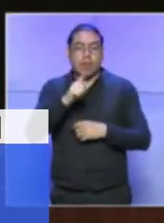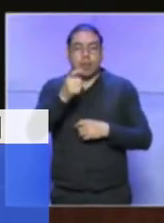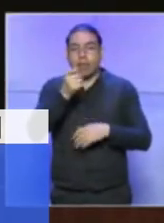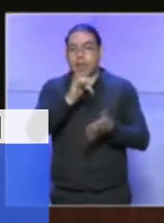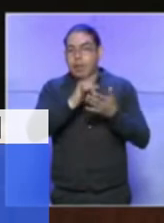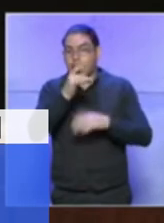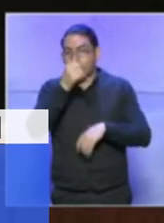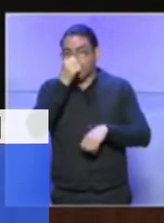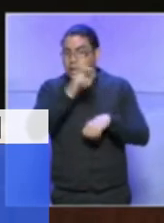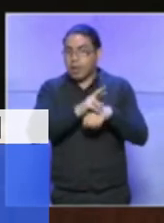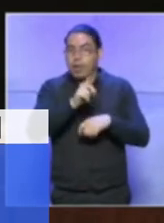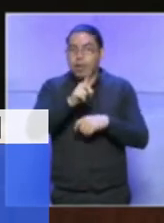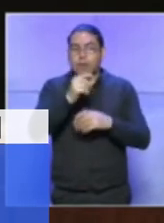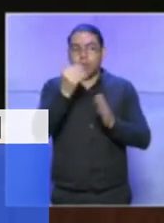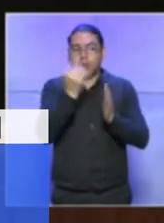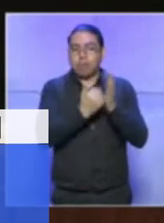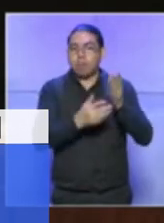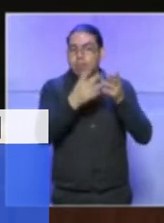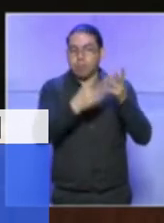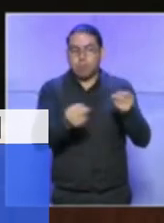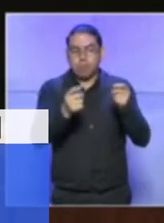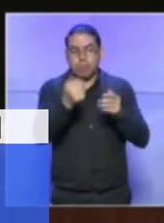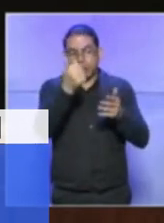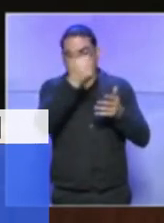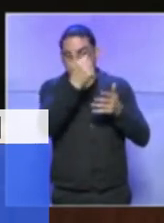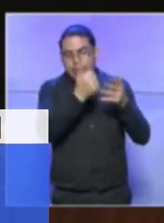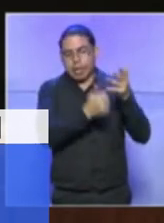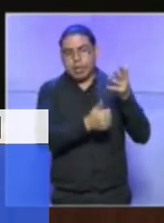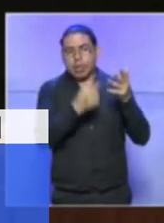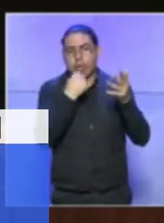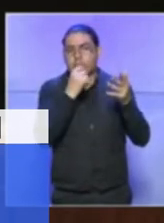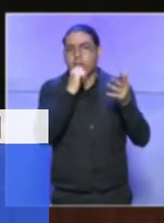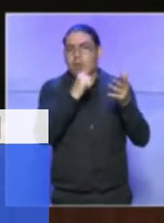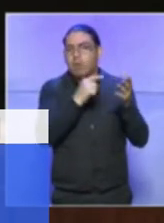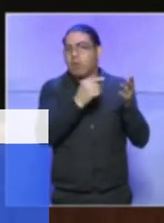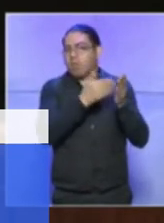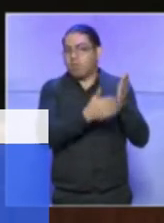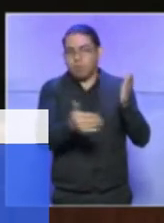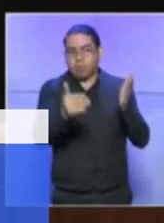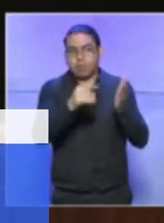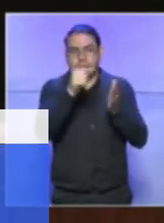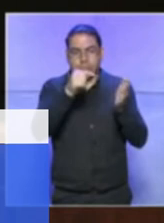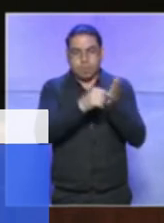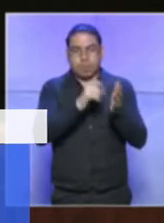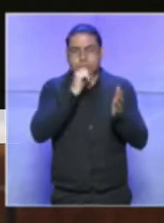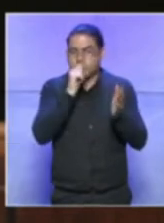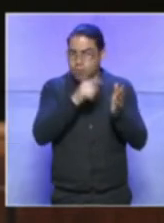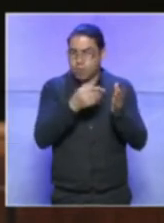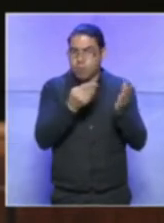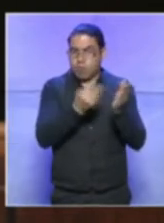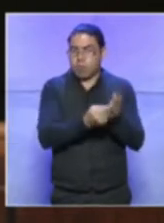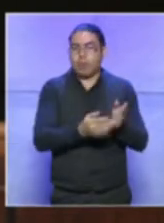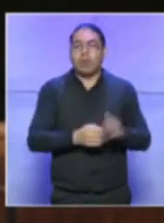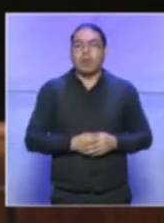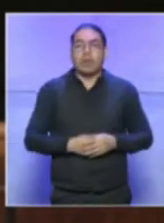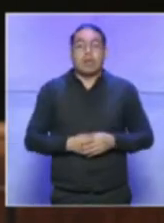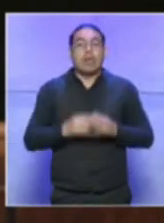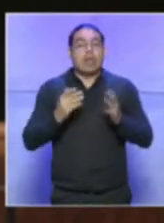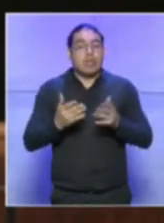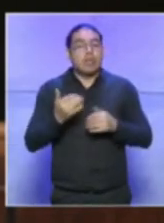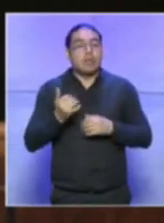en los proyectos de la cuenta se resuelve en cada caso su improcedencia bien y al